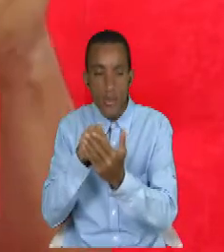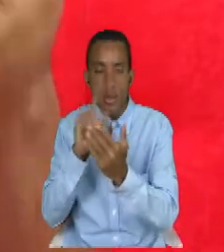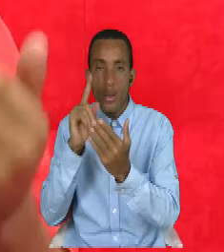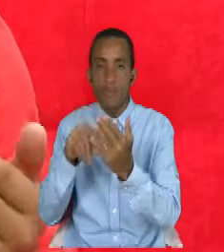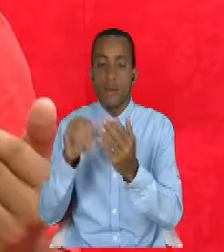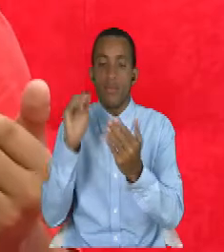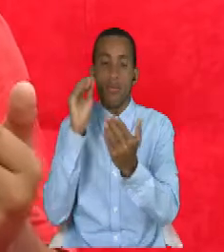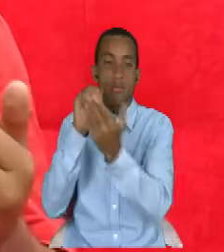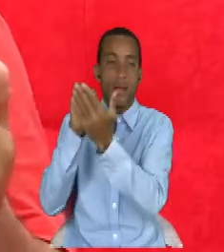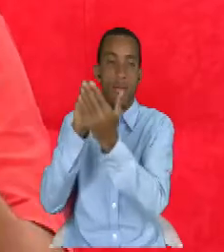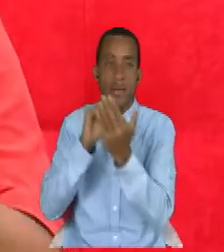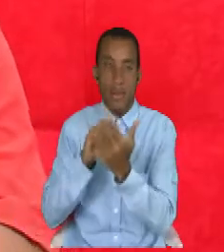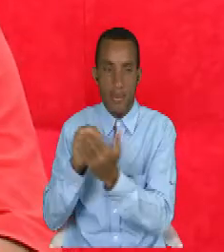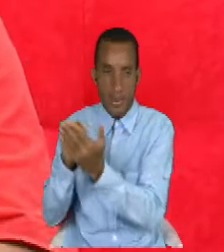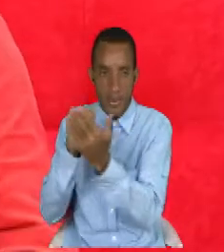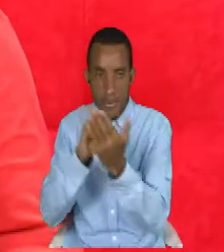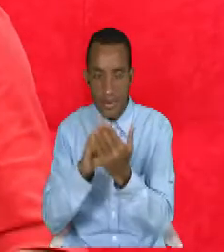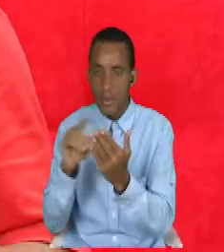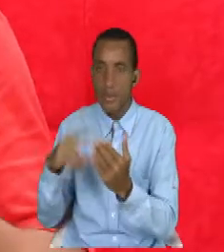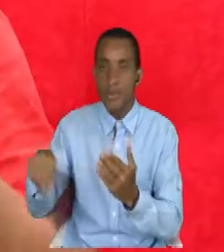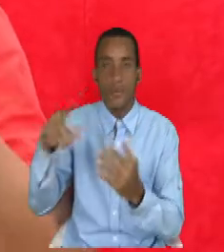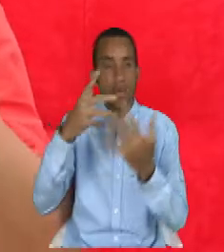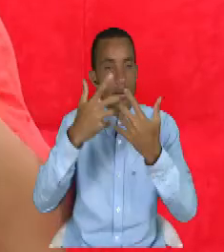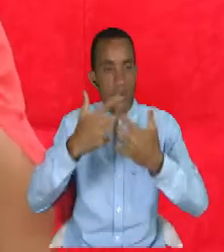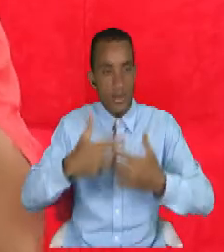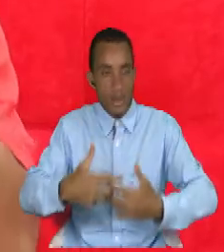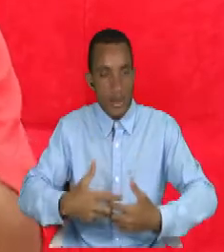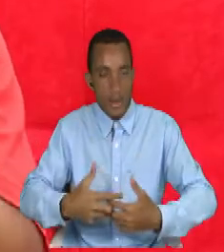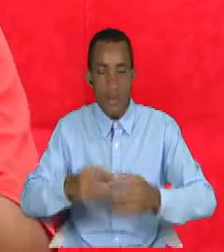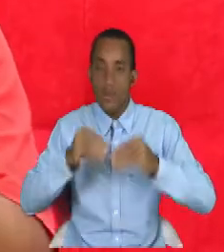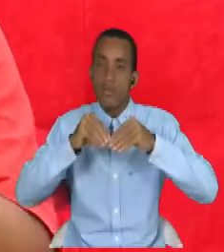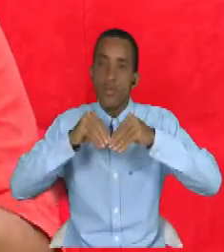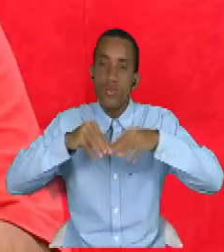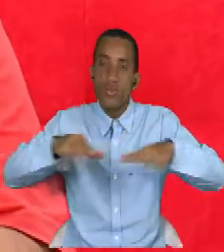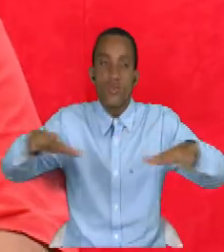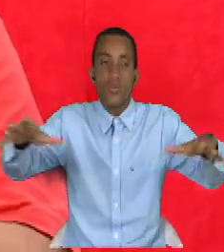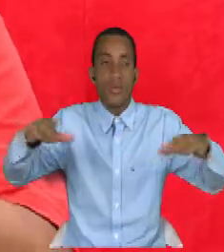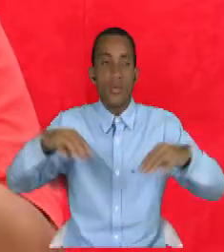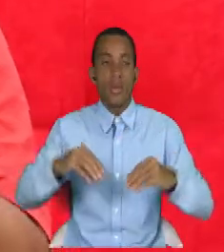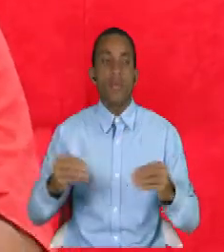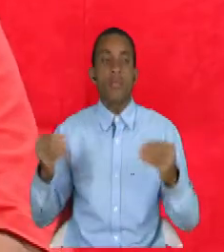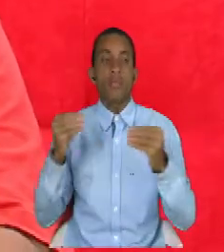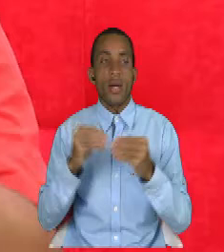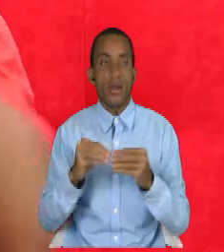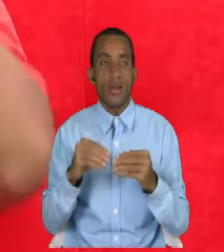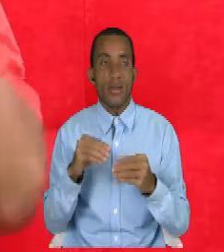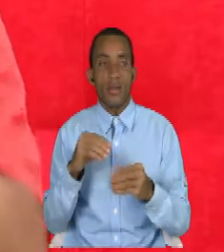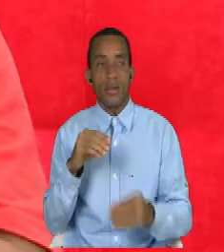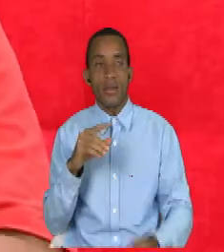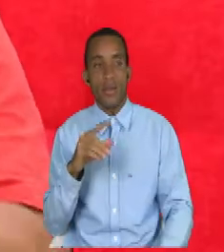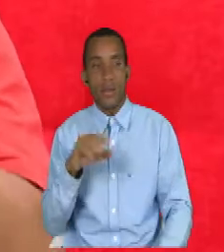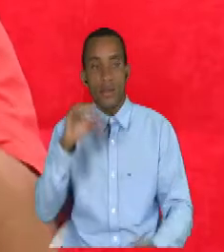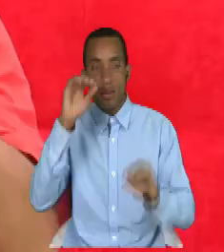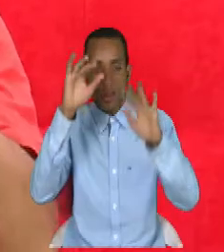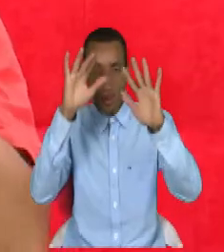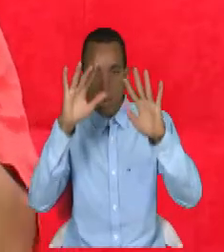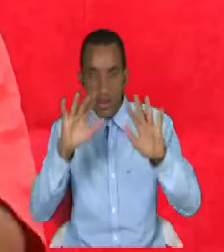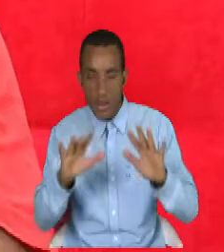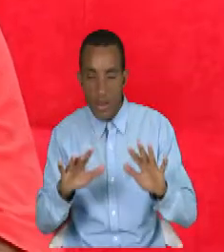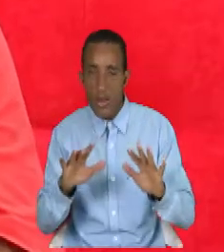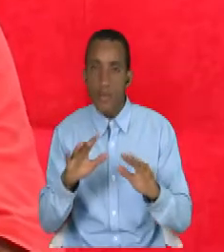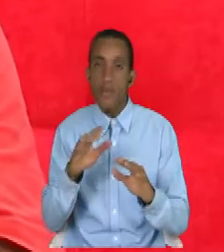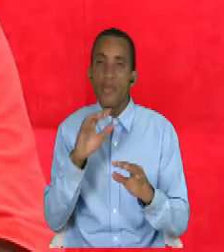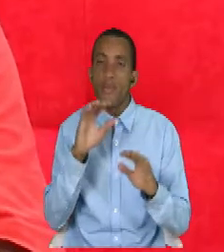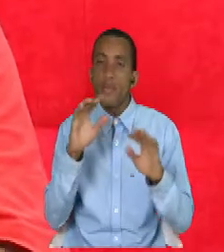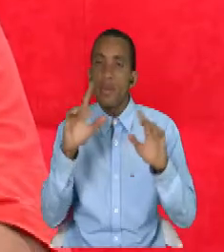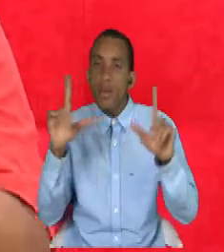realmente hacemos contenido para las empresas y muchas más herramientas como landing page que son páginas de aterrizaje como